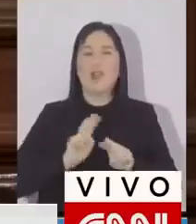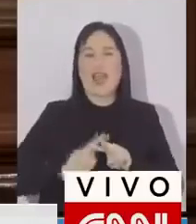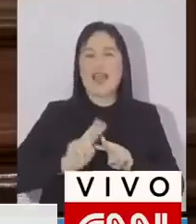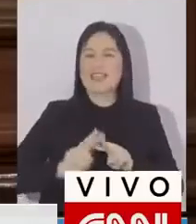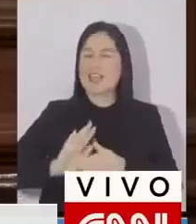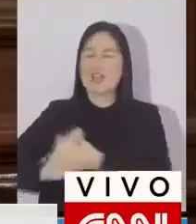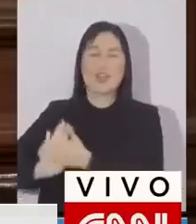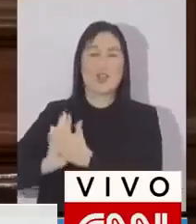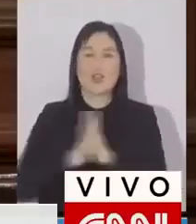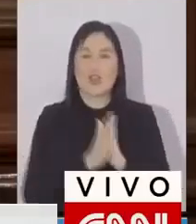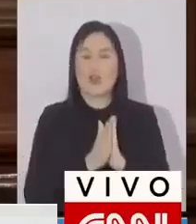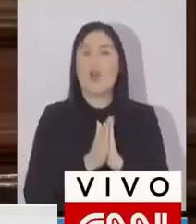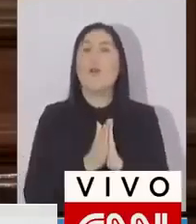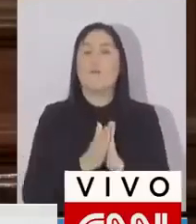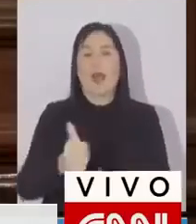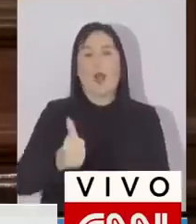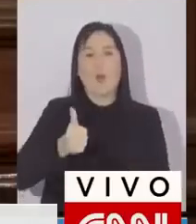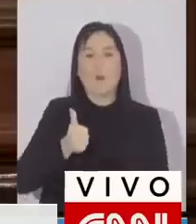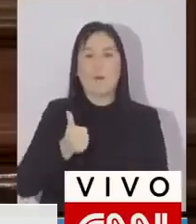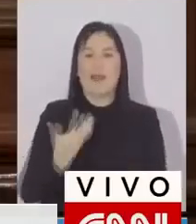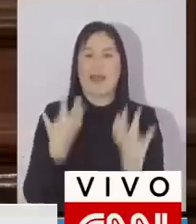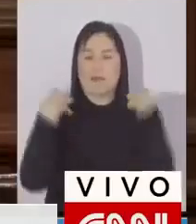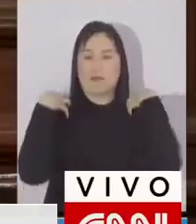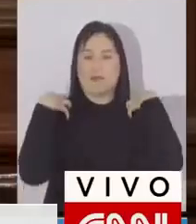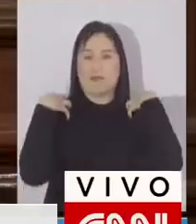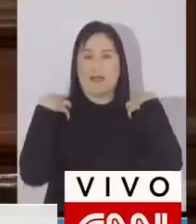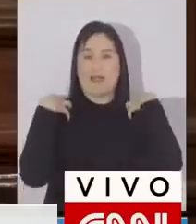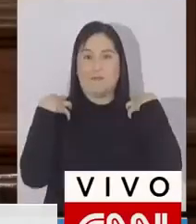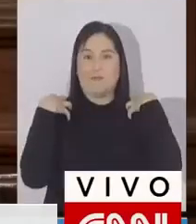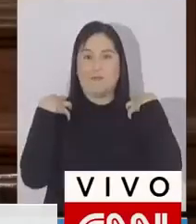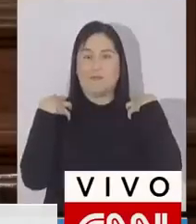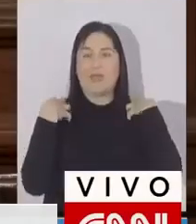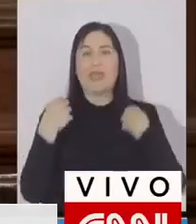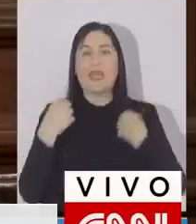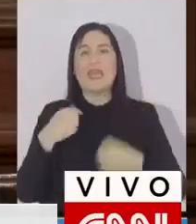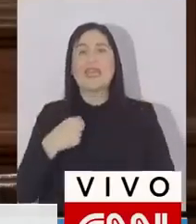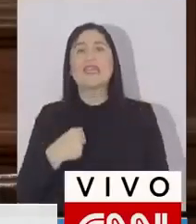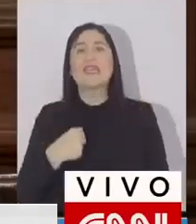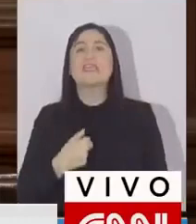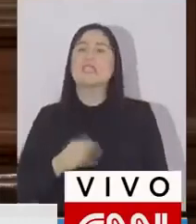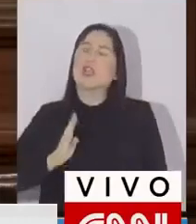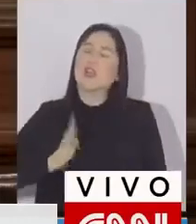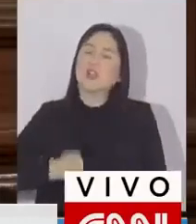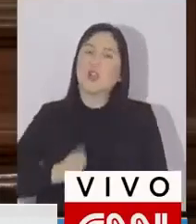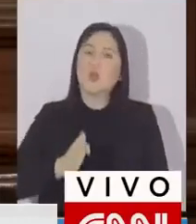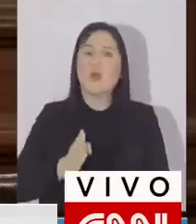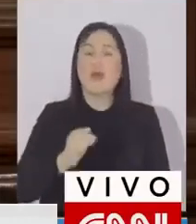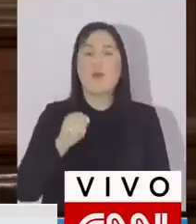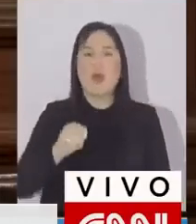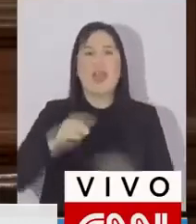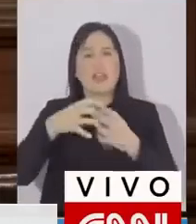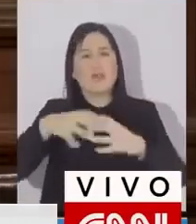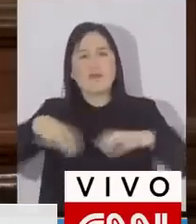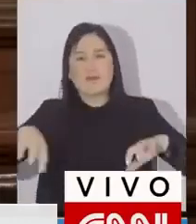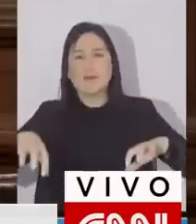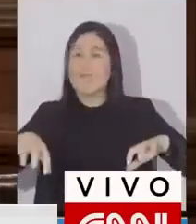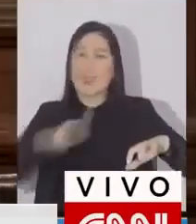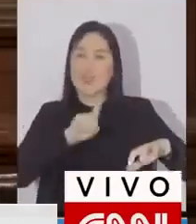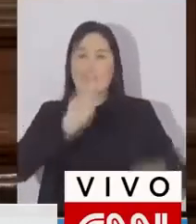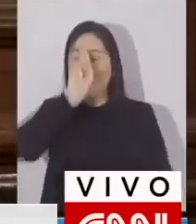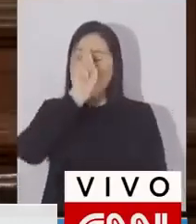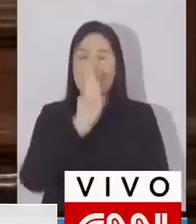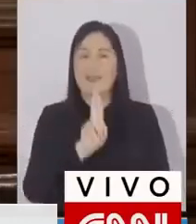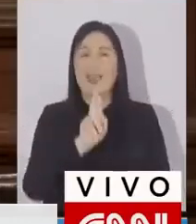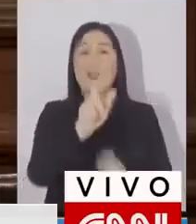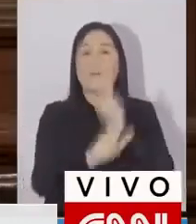mandato si seguimos anclados en aquello que nos divide la estamos faltando a esos millones de chilenos que nos dieron su